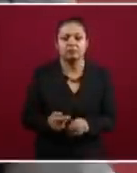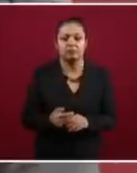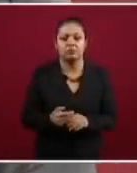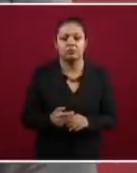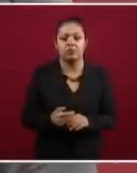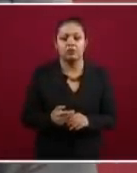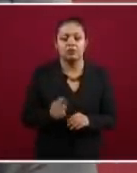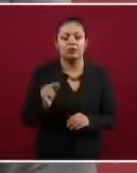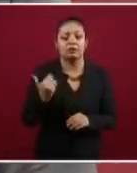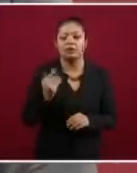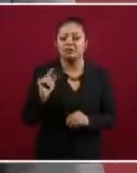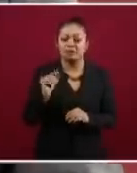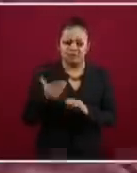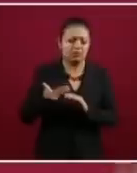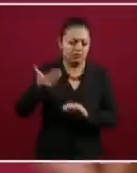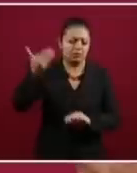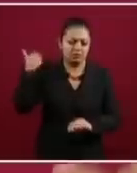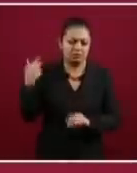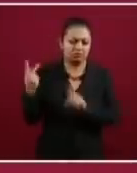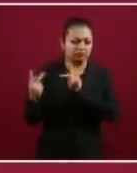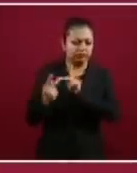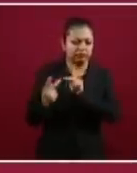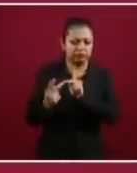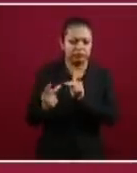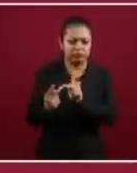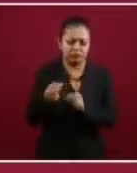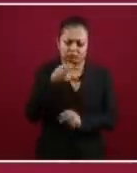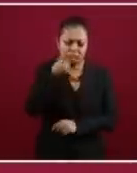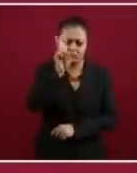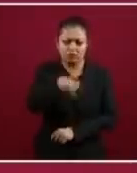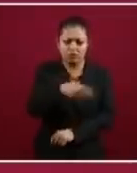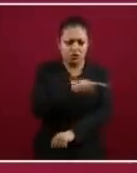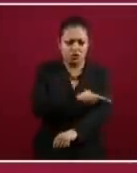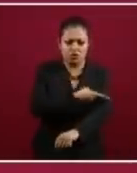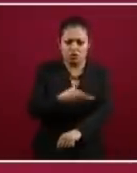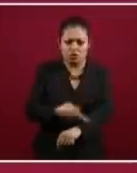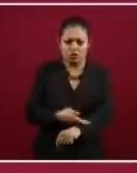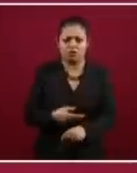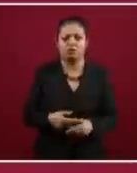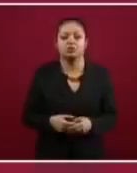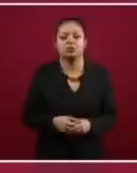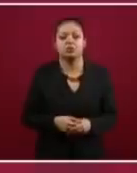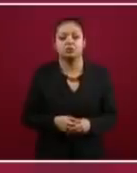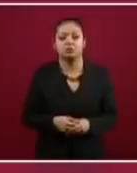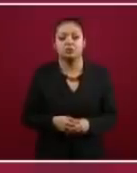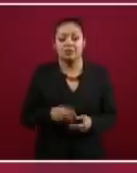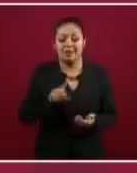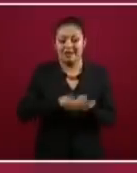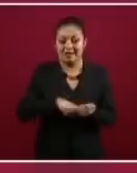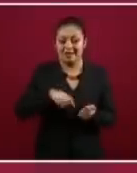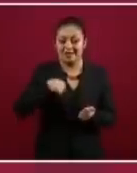antes, para hablar con la verdad, en campaña